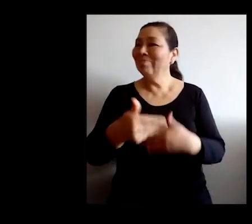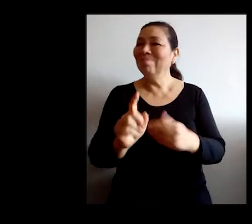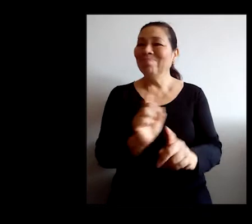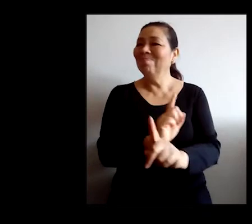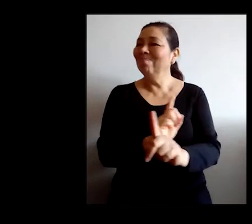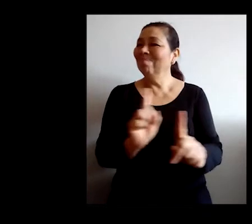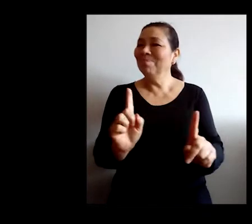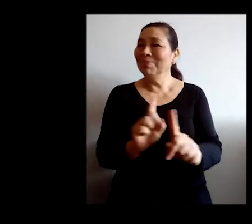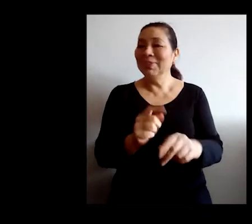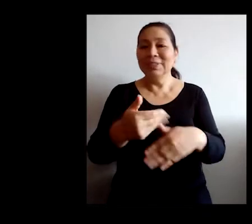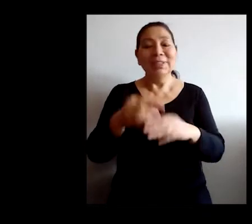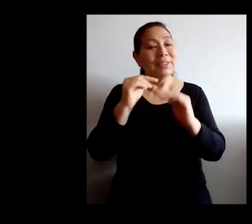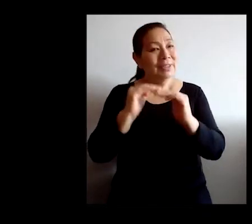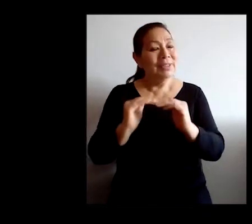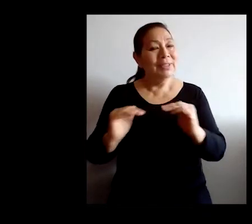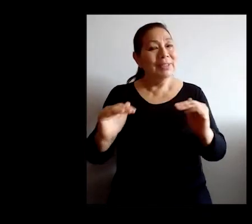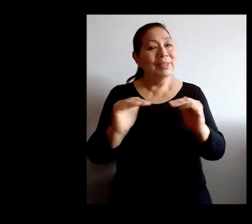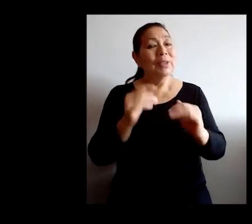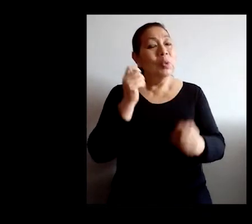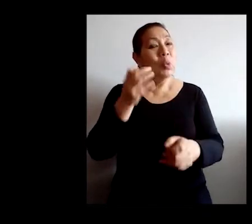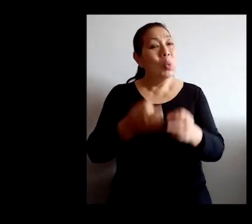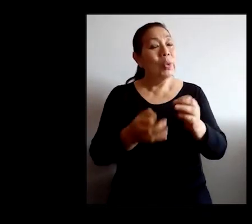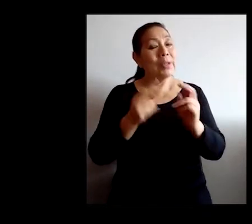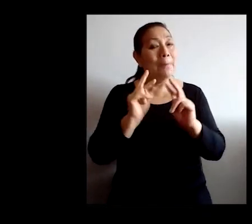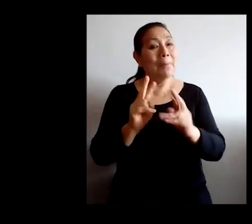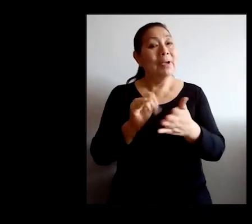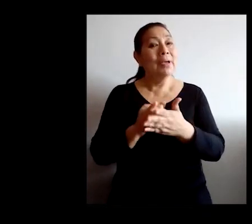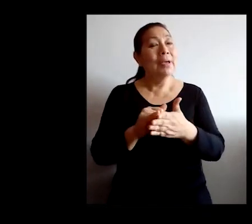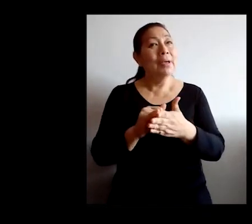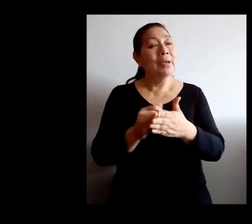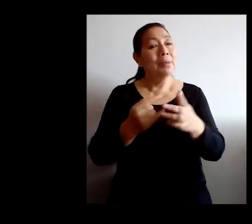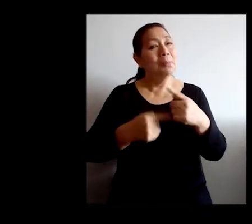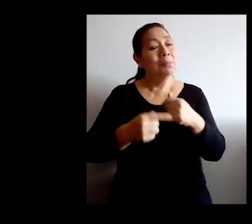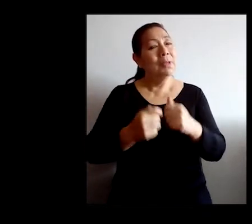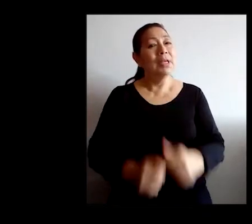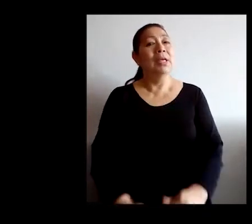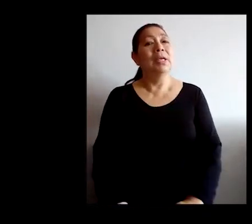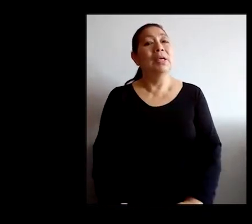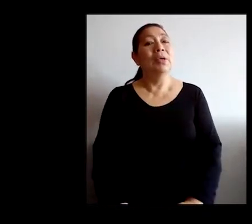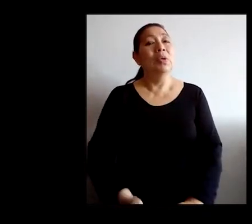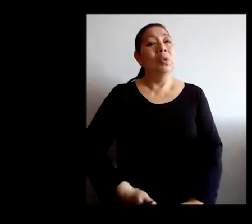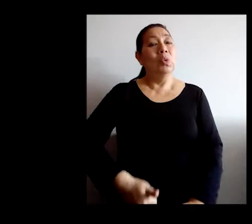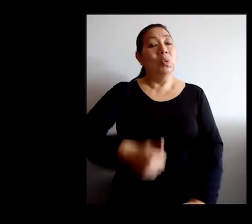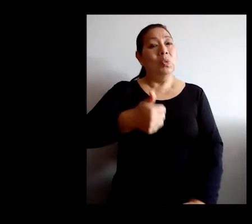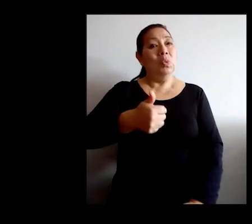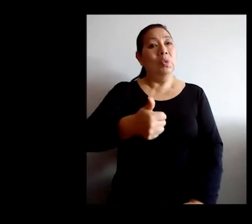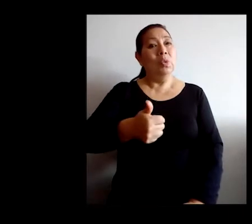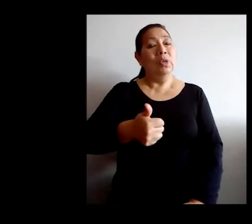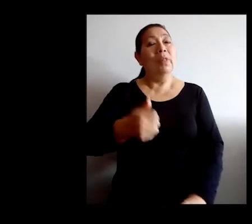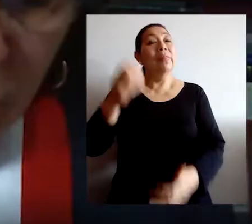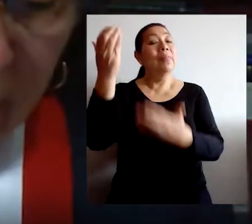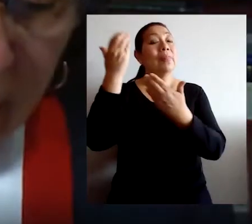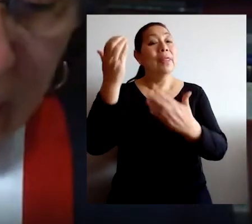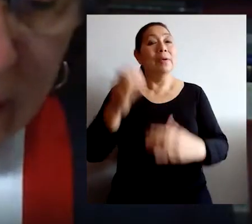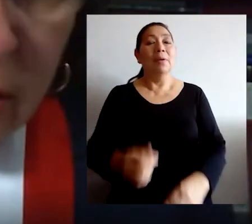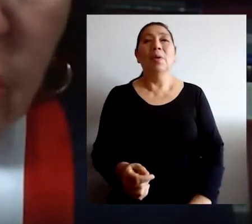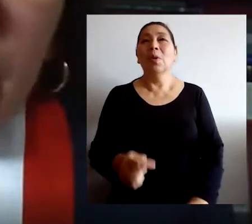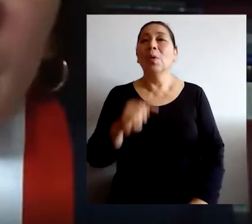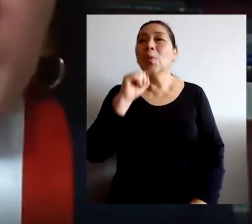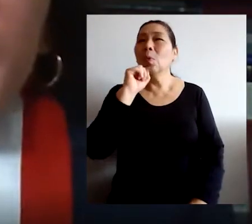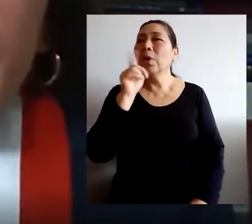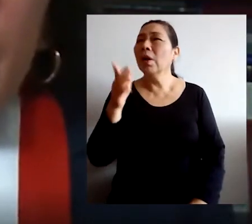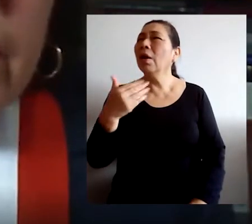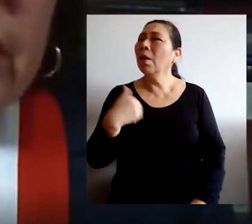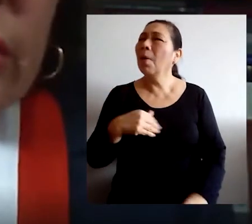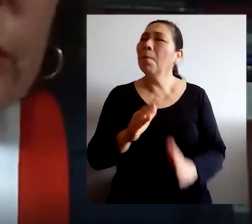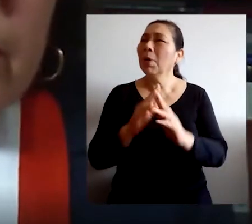improcedente siguiendo los lineamientos de la sentencia de vista que viene de la Corte Superior de Piura. Señora